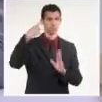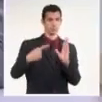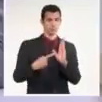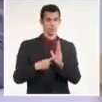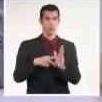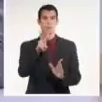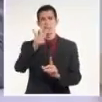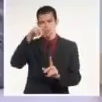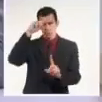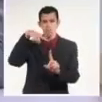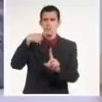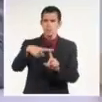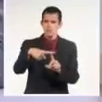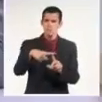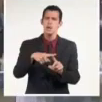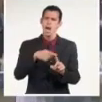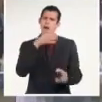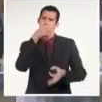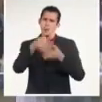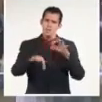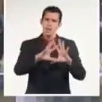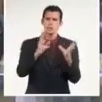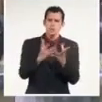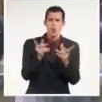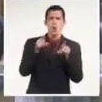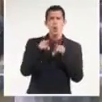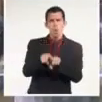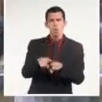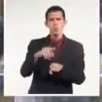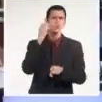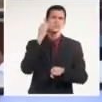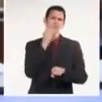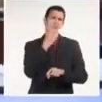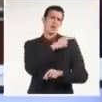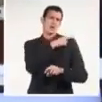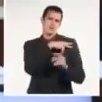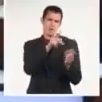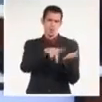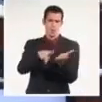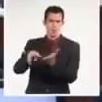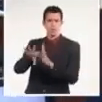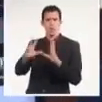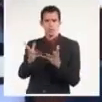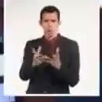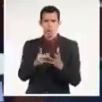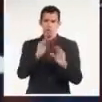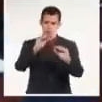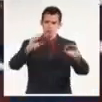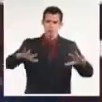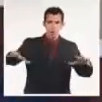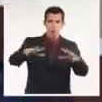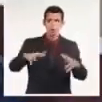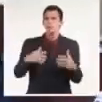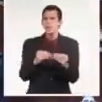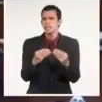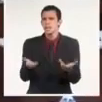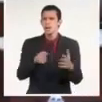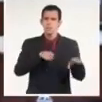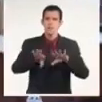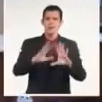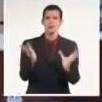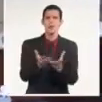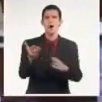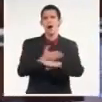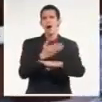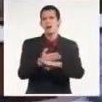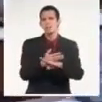primer ministro Manuel Marrero Cruz a los gobernadores de todas las provincias del país, así como a las autoridades gubernamentales de los